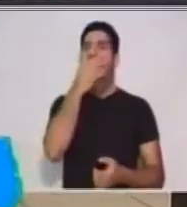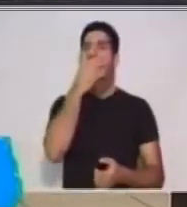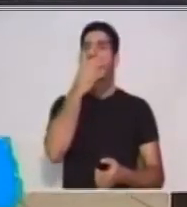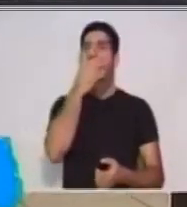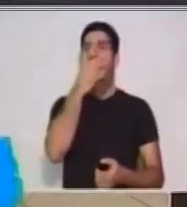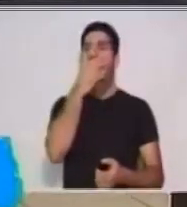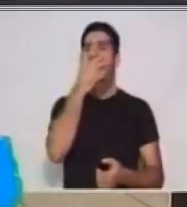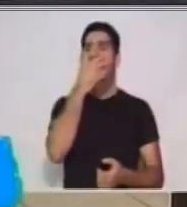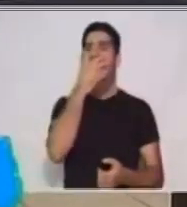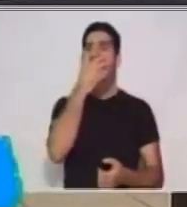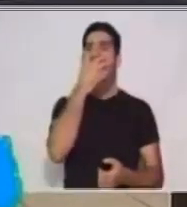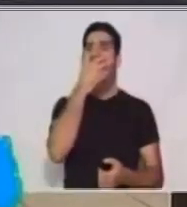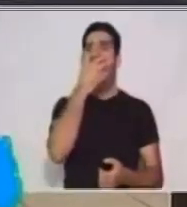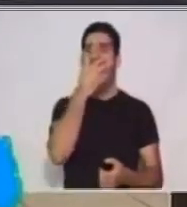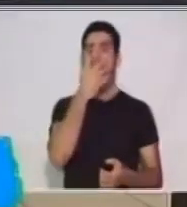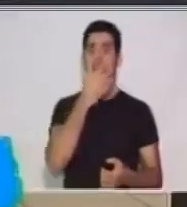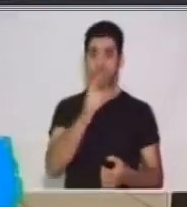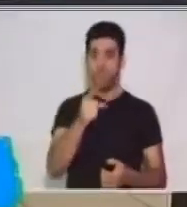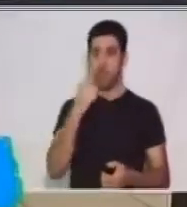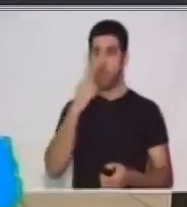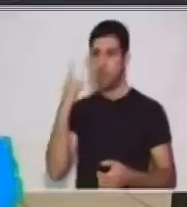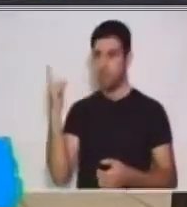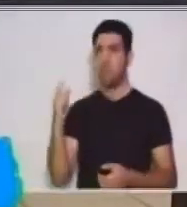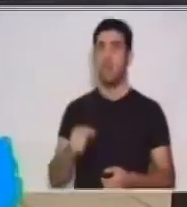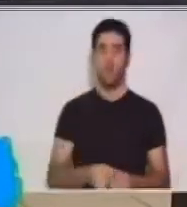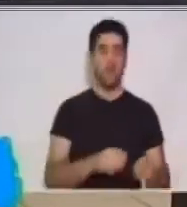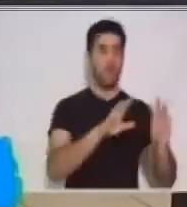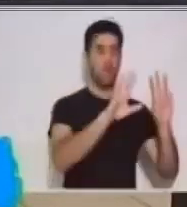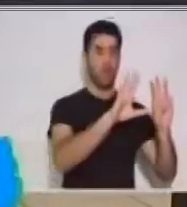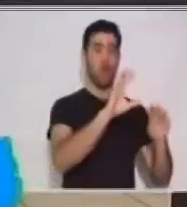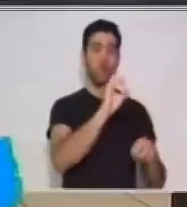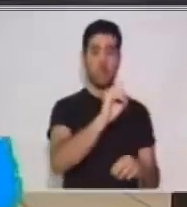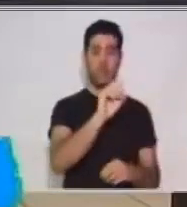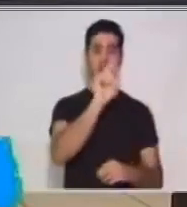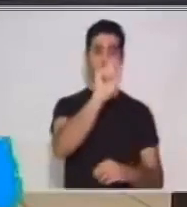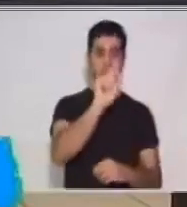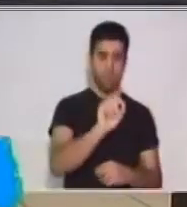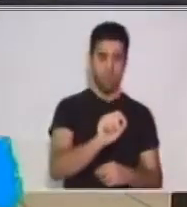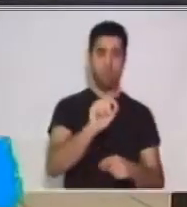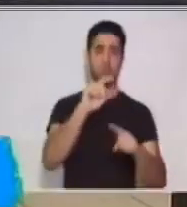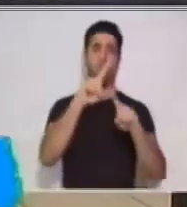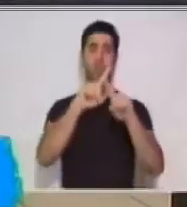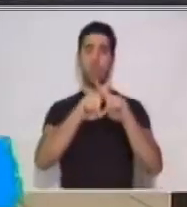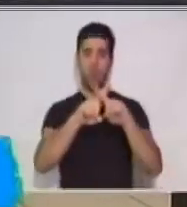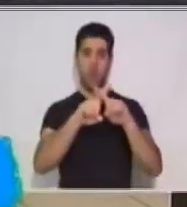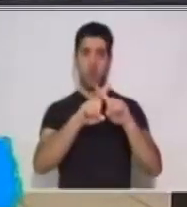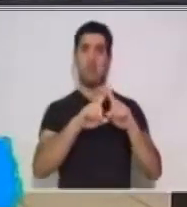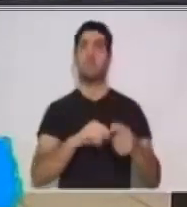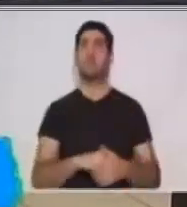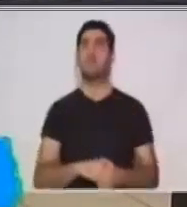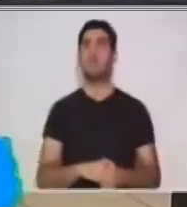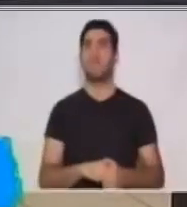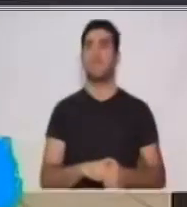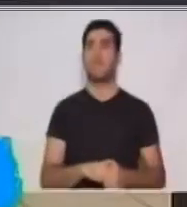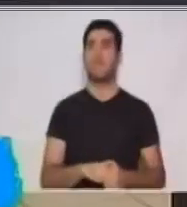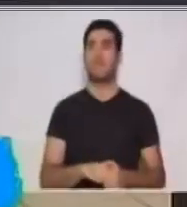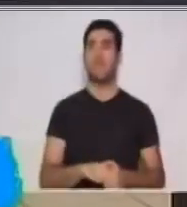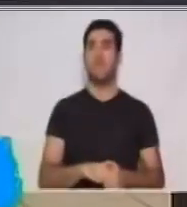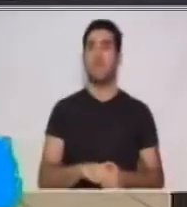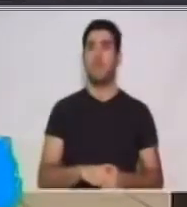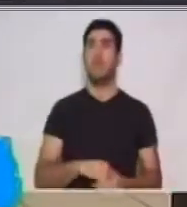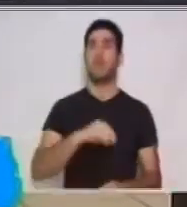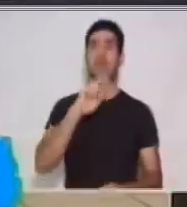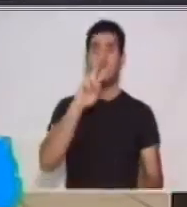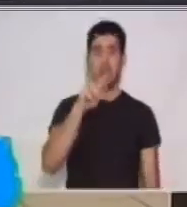AX, es mi variable, ¿sí? Que el 80% es AX. Y